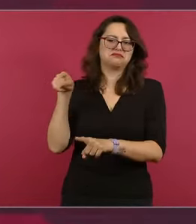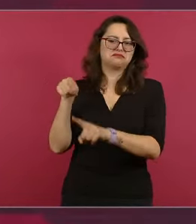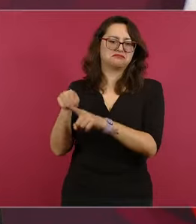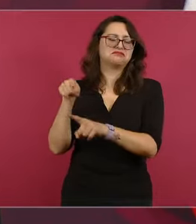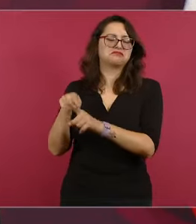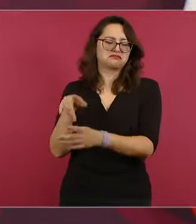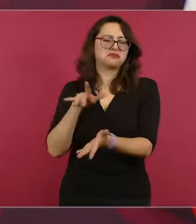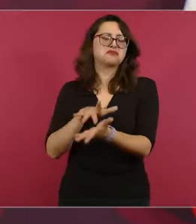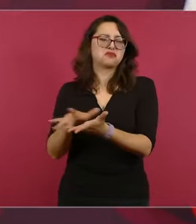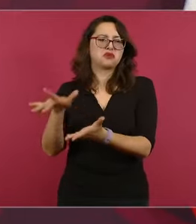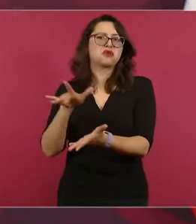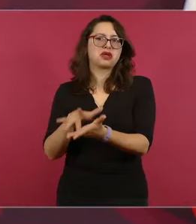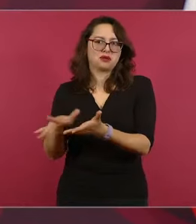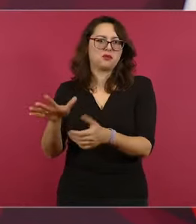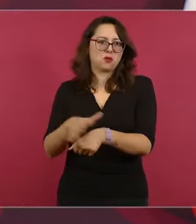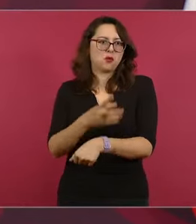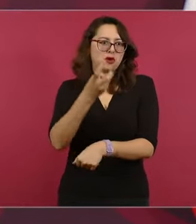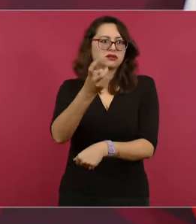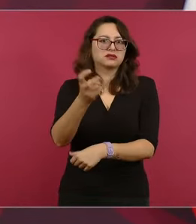su presidente electo.